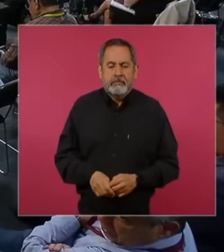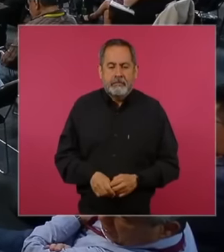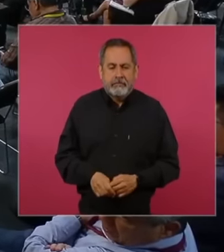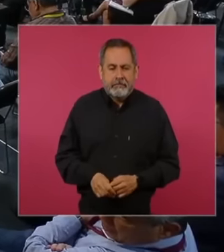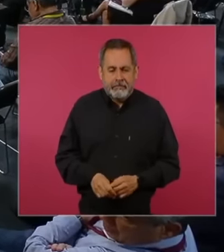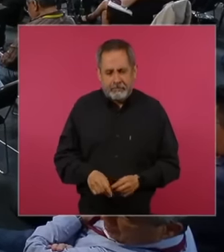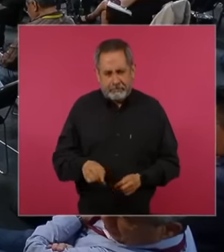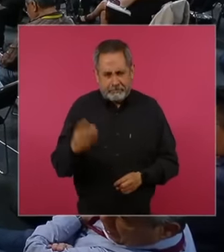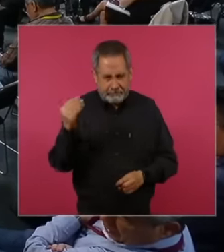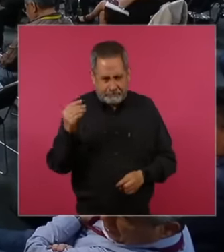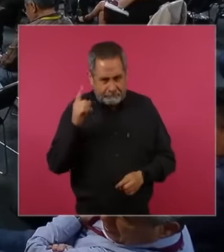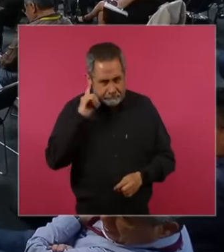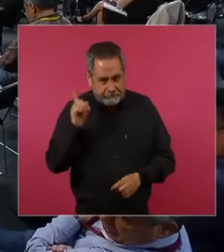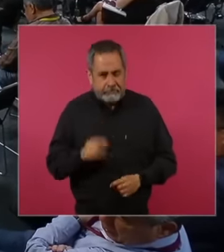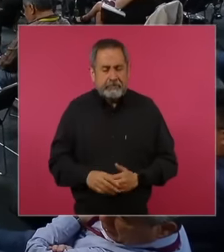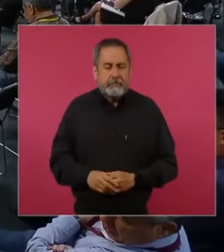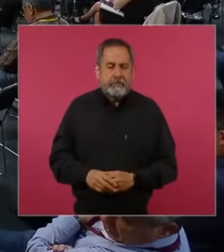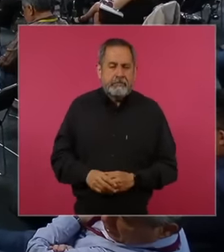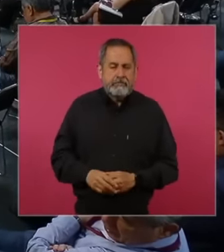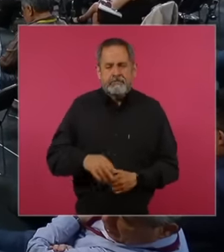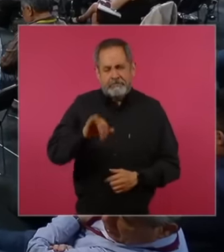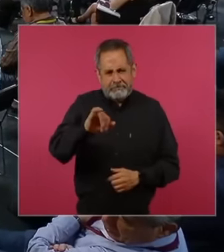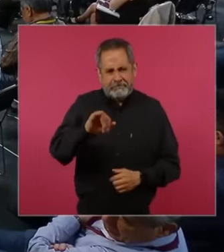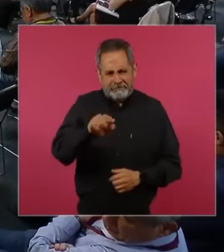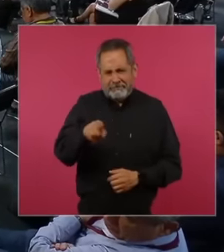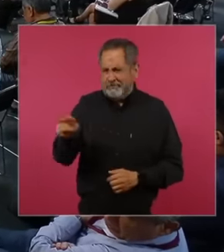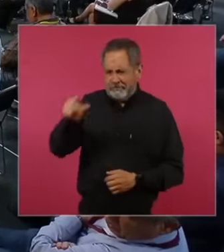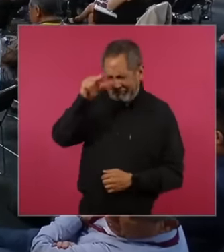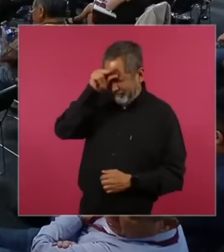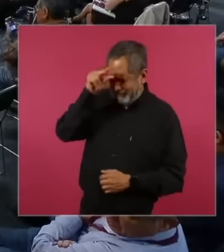Sí, porque ella es muy inteligente,